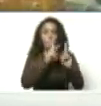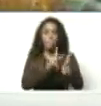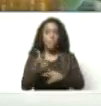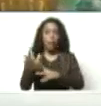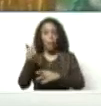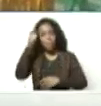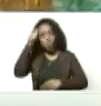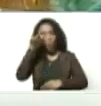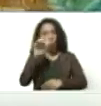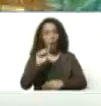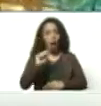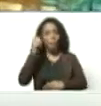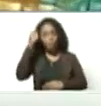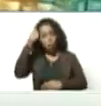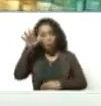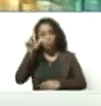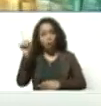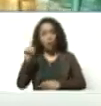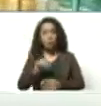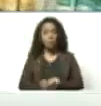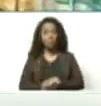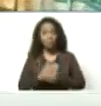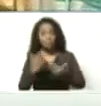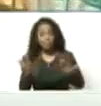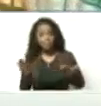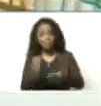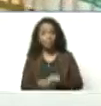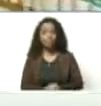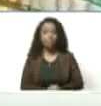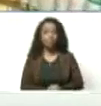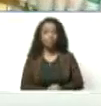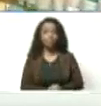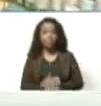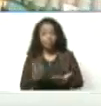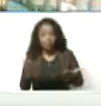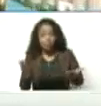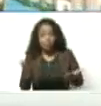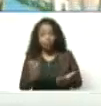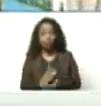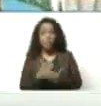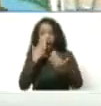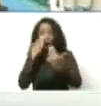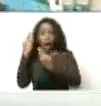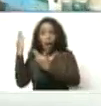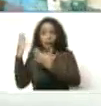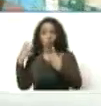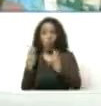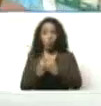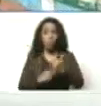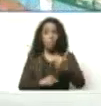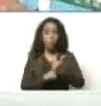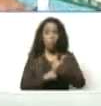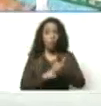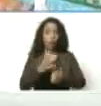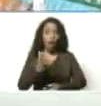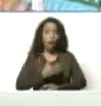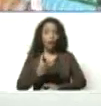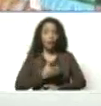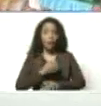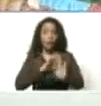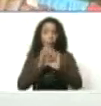a andy anais está ahí están acompañados ustedes alcaldesa vale